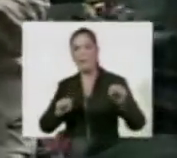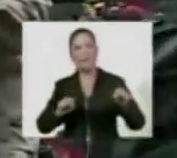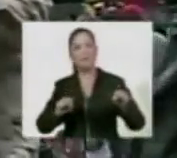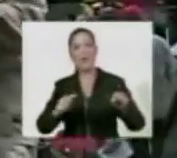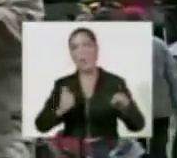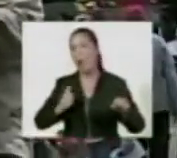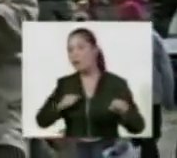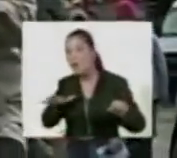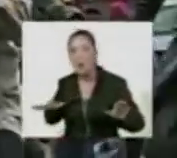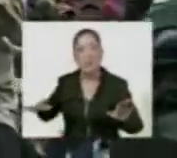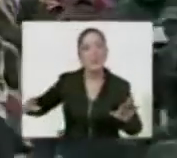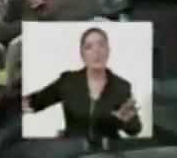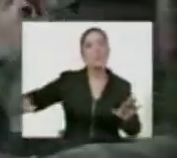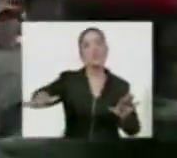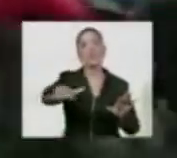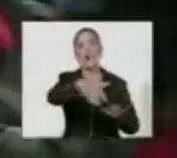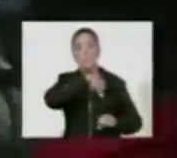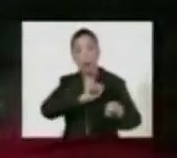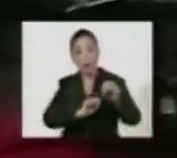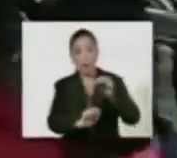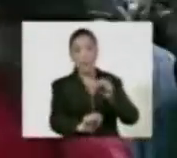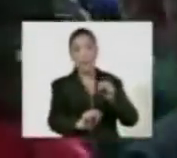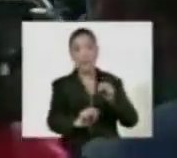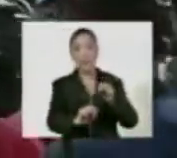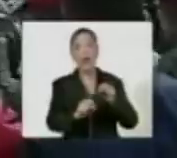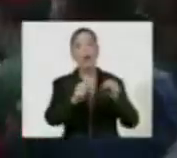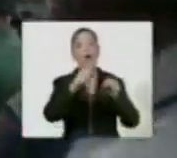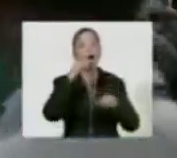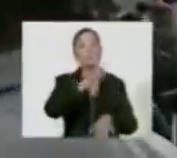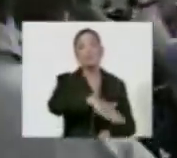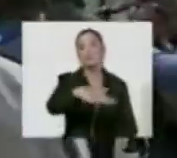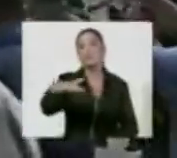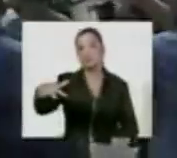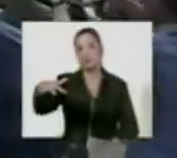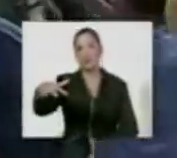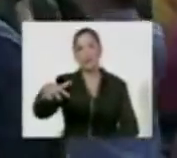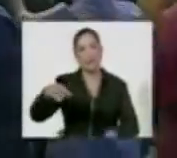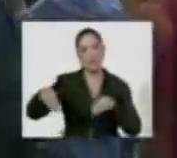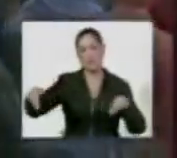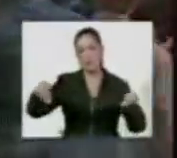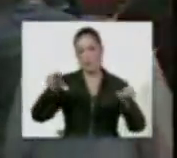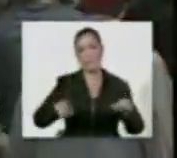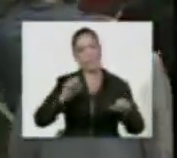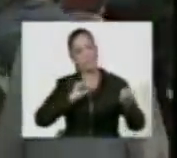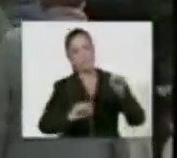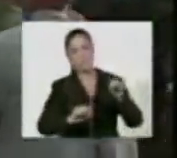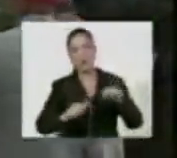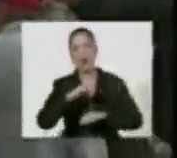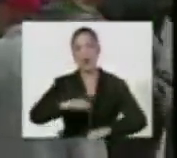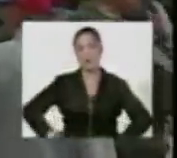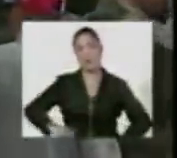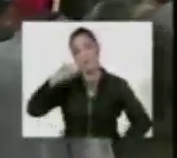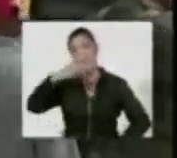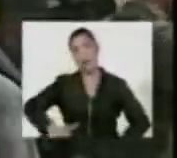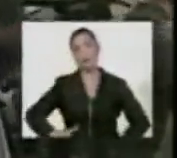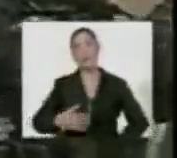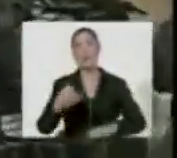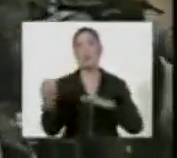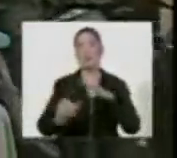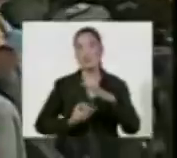y defender los espacios fluviales y terrestres. Igualmente precisaba, la Fuerza Armada Nacional Bolivariana es una institución